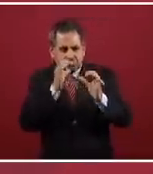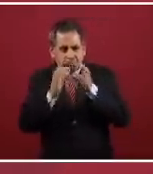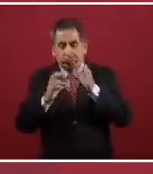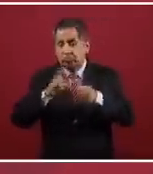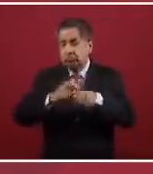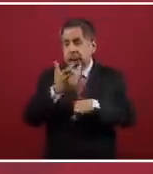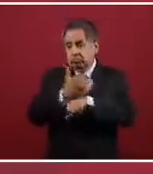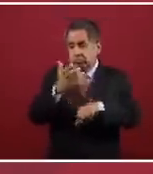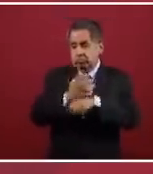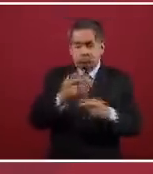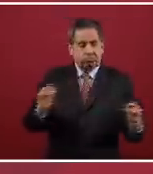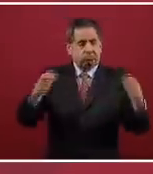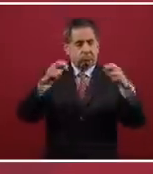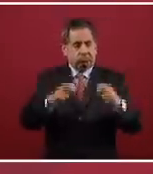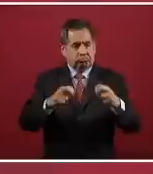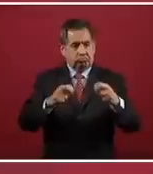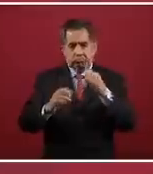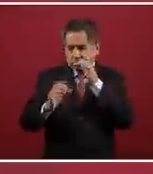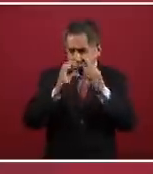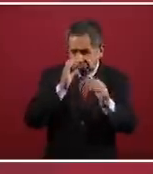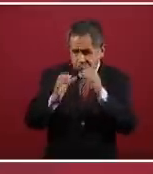Estados Unidos.